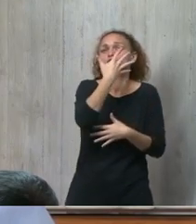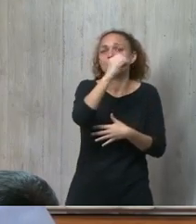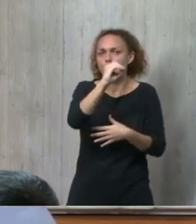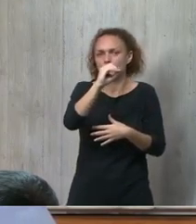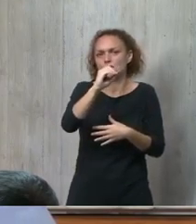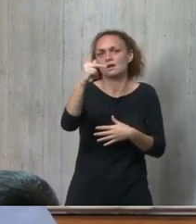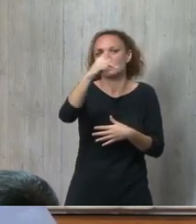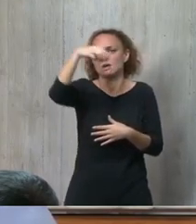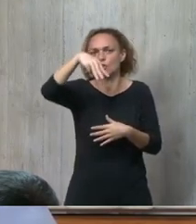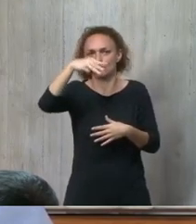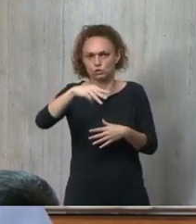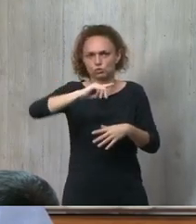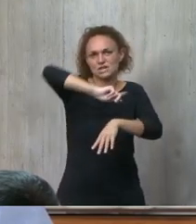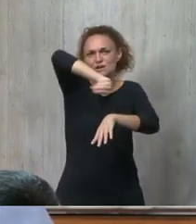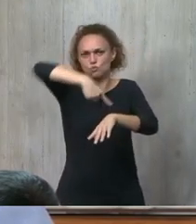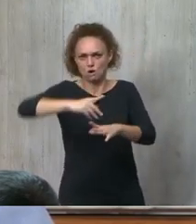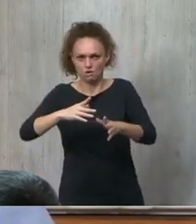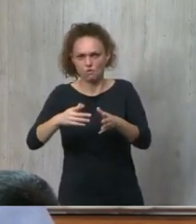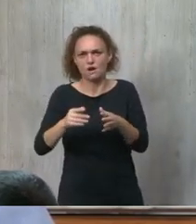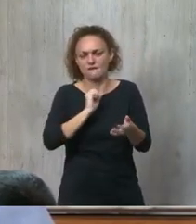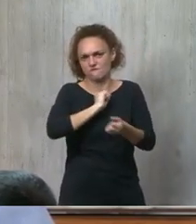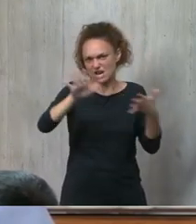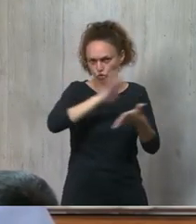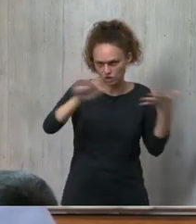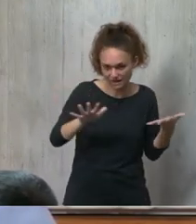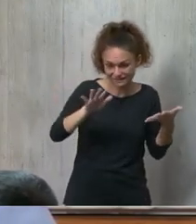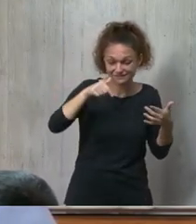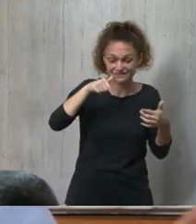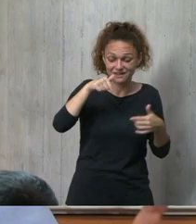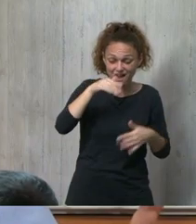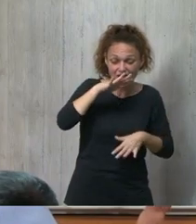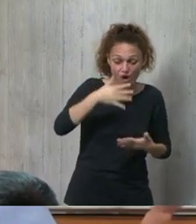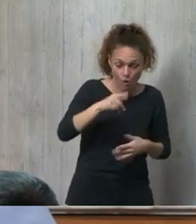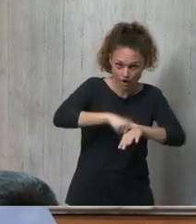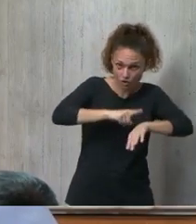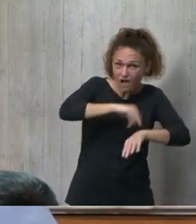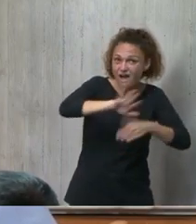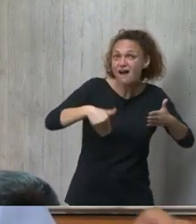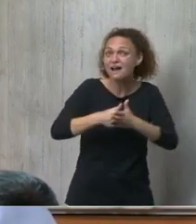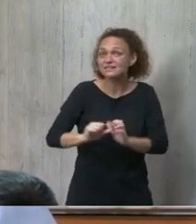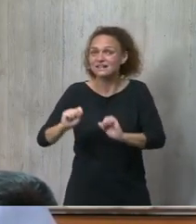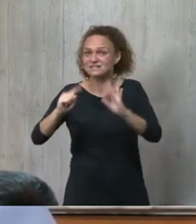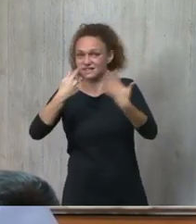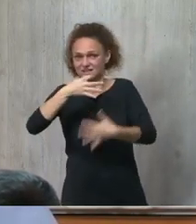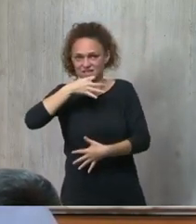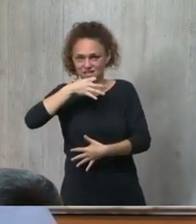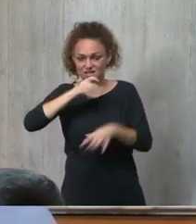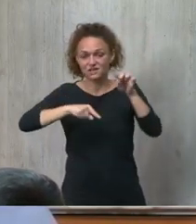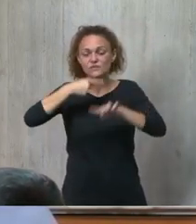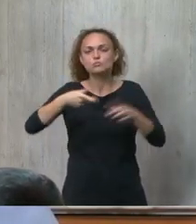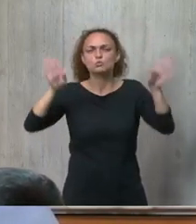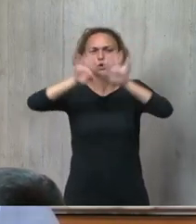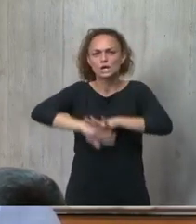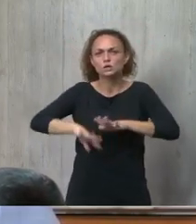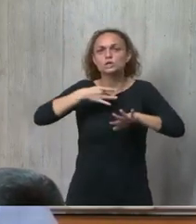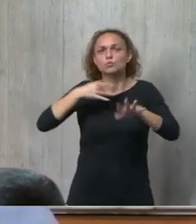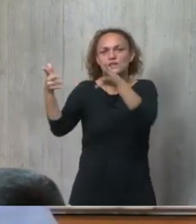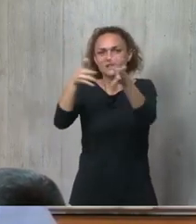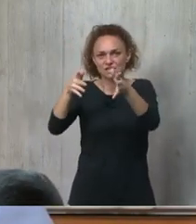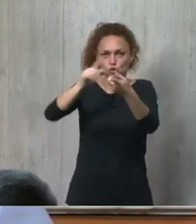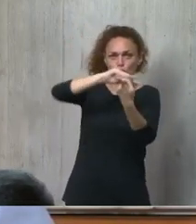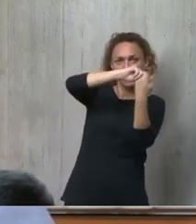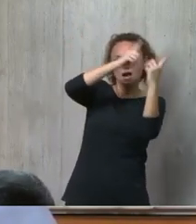hora, sobre todo desde ahora hasta las 18 horas. Luego por la noche es posible que el viento cambie de dirección, baje de intensidad, y eso